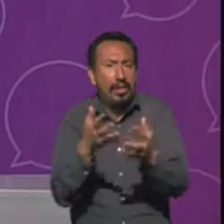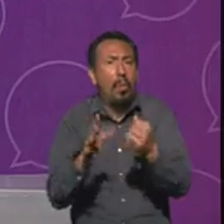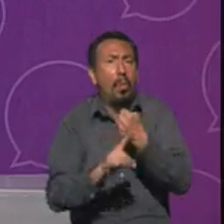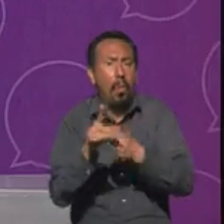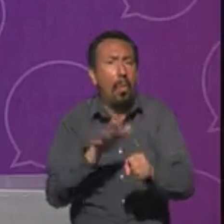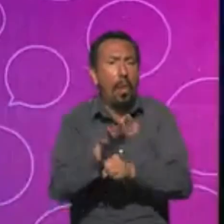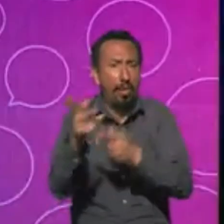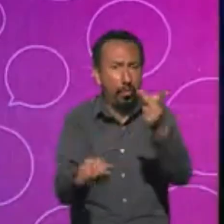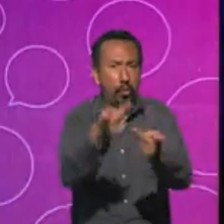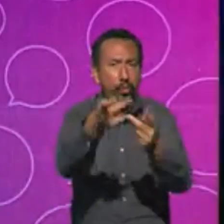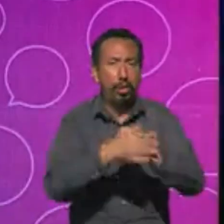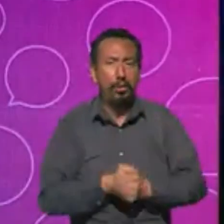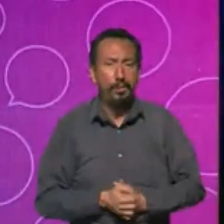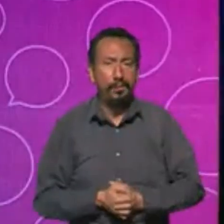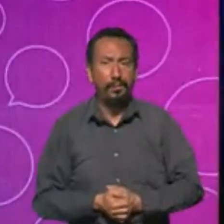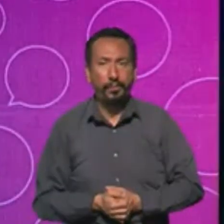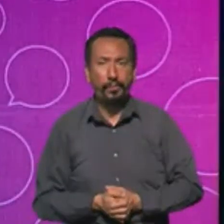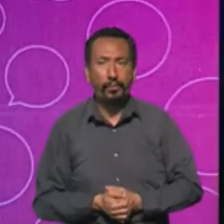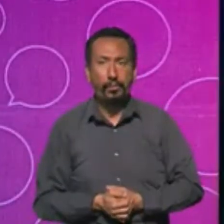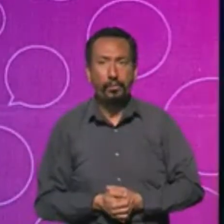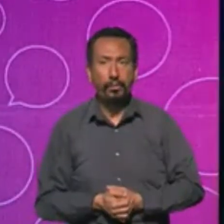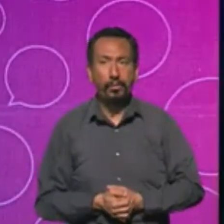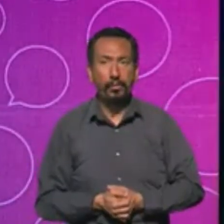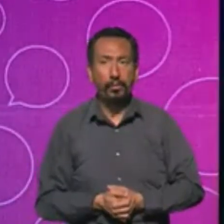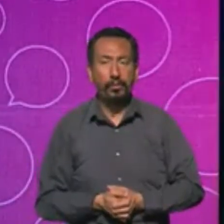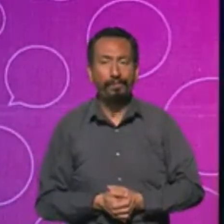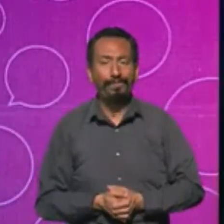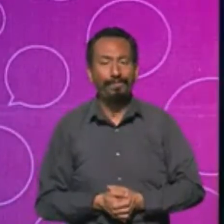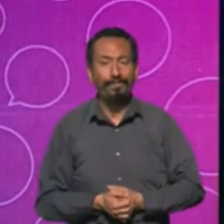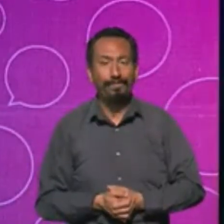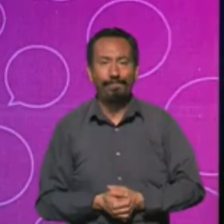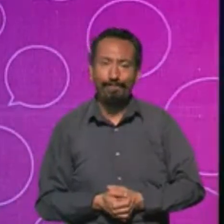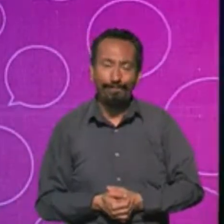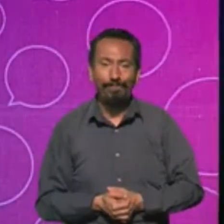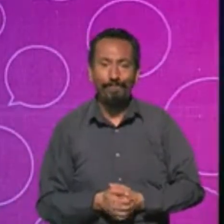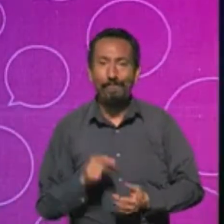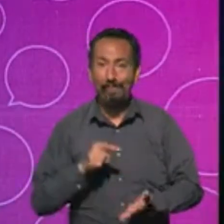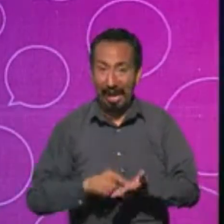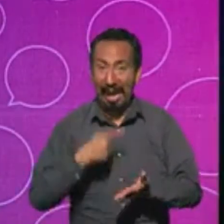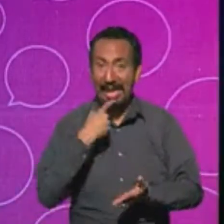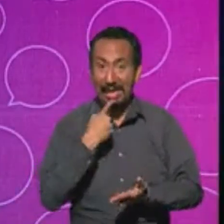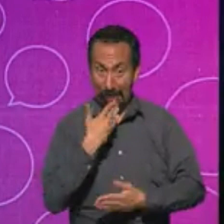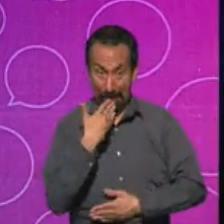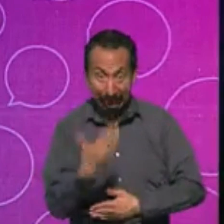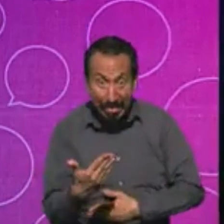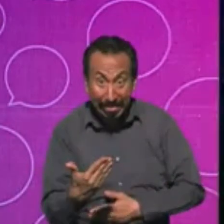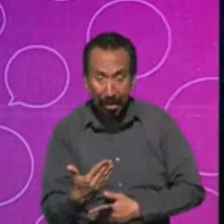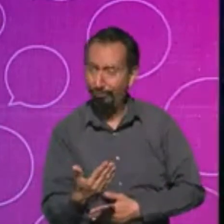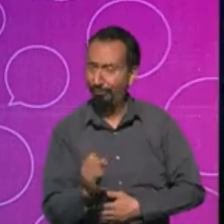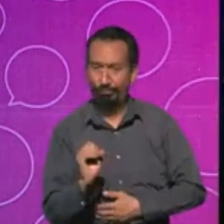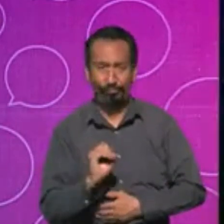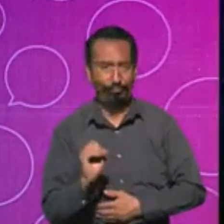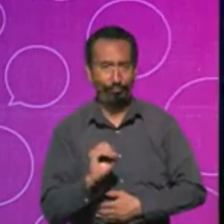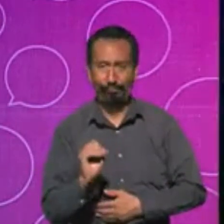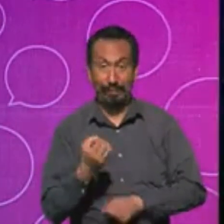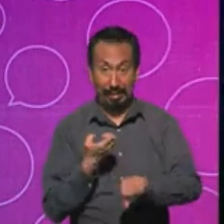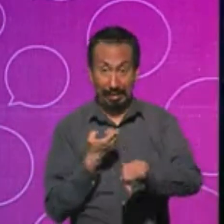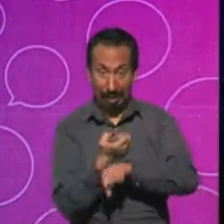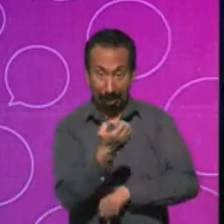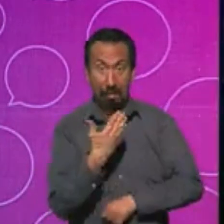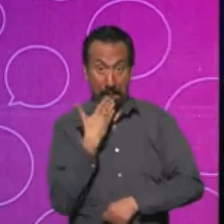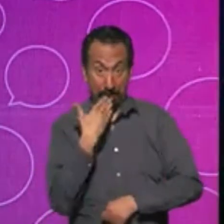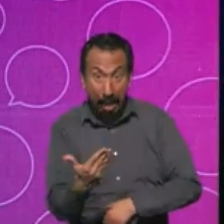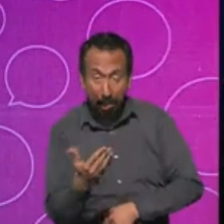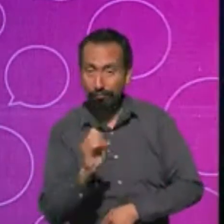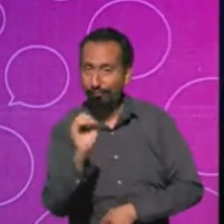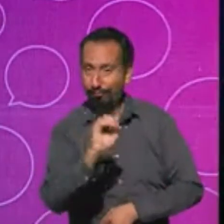y medio la realidad es que Celaya no está bien nuestro estado no está bien y nuestro